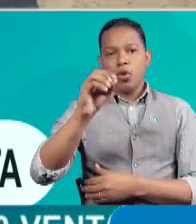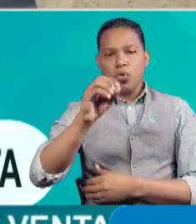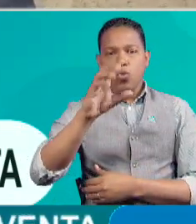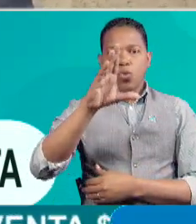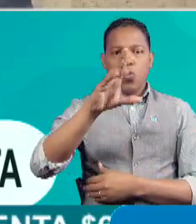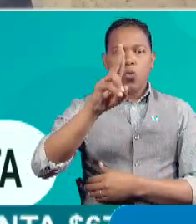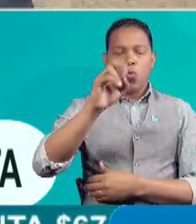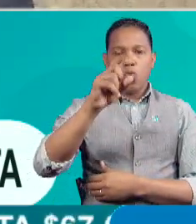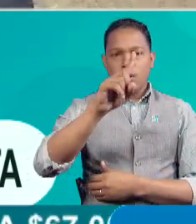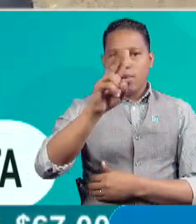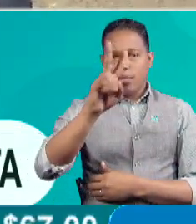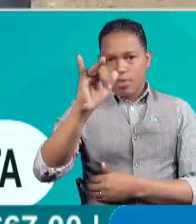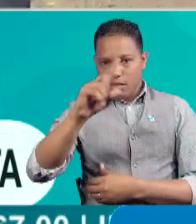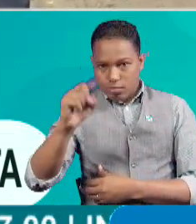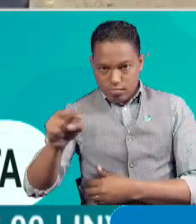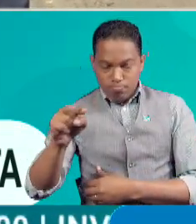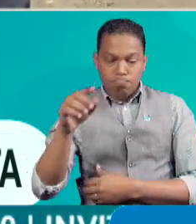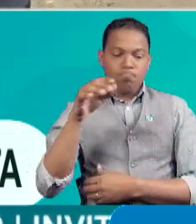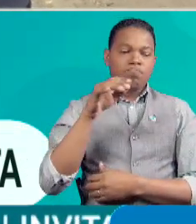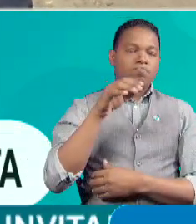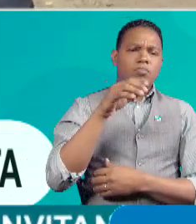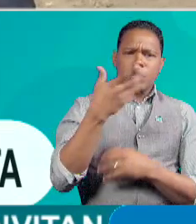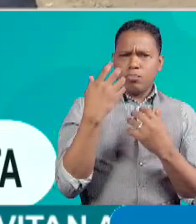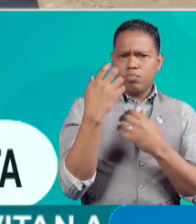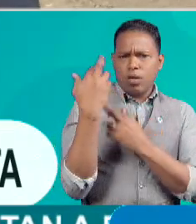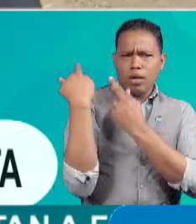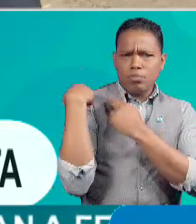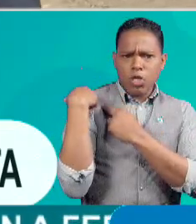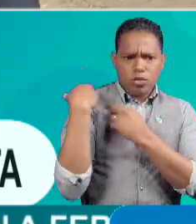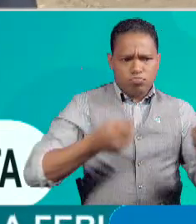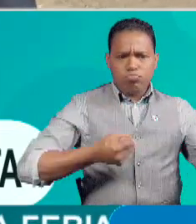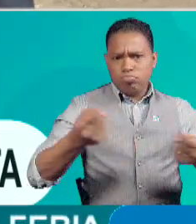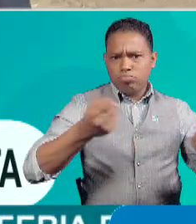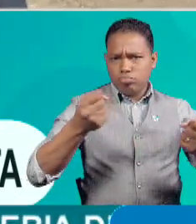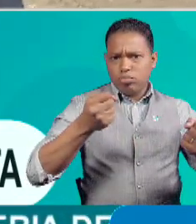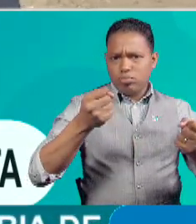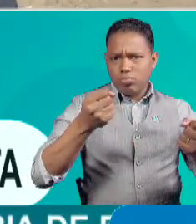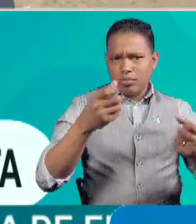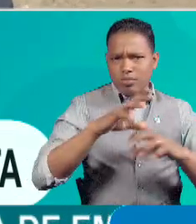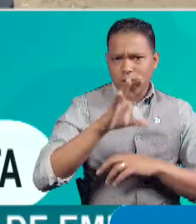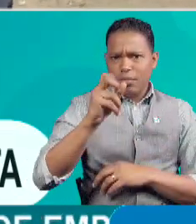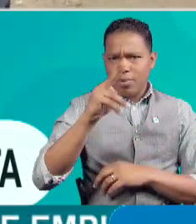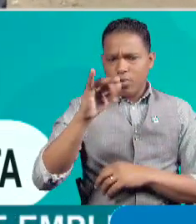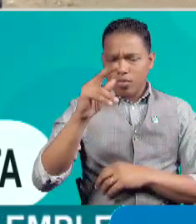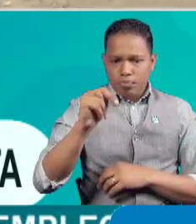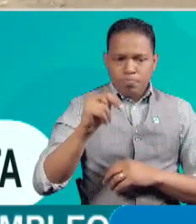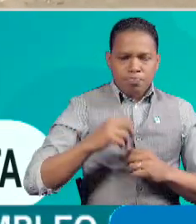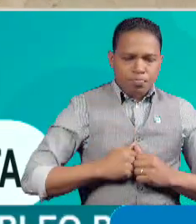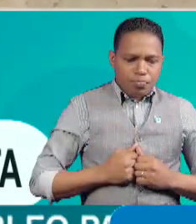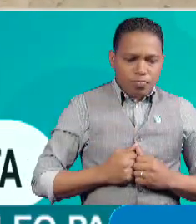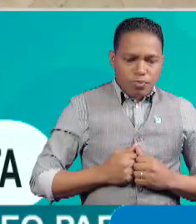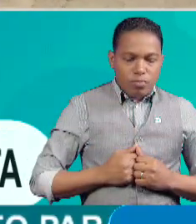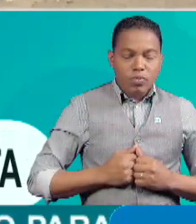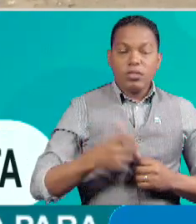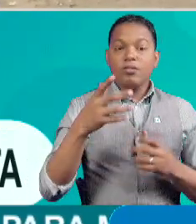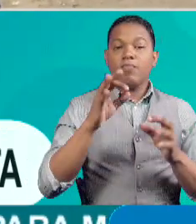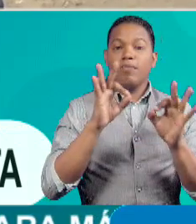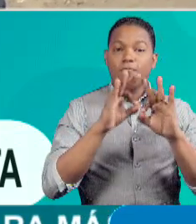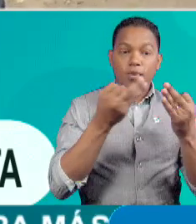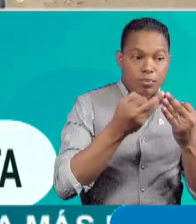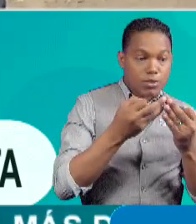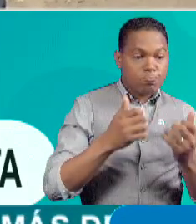chofer de La Patana, y eso entonces ha provocado que familiares y vecinos de las